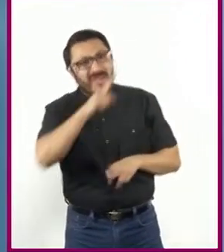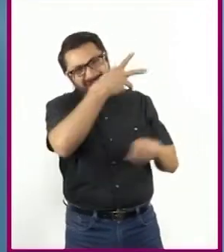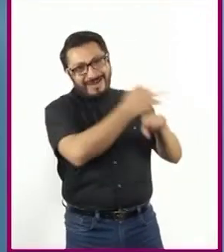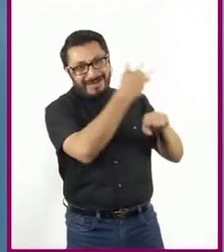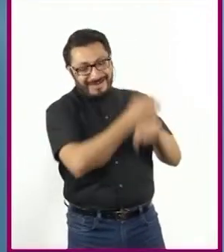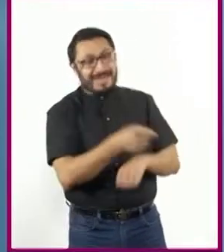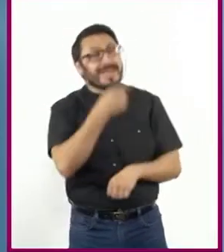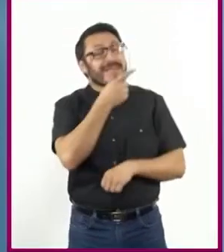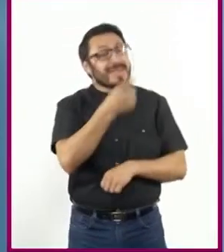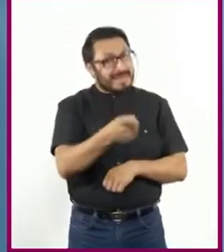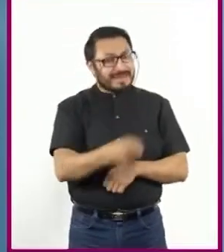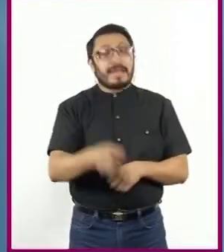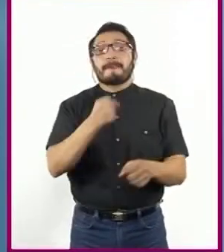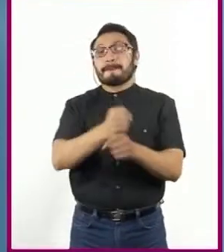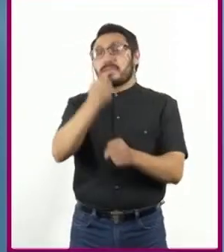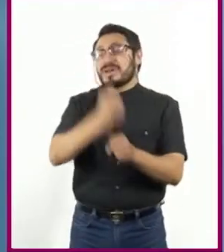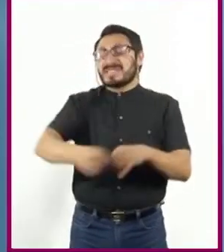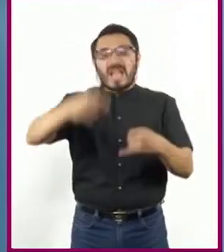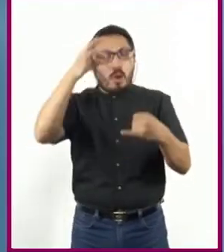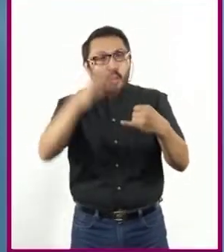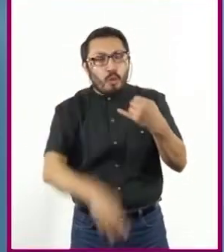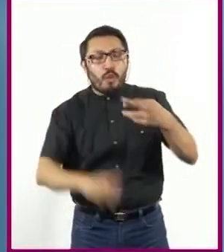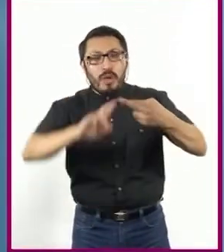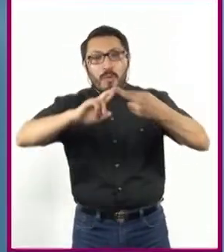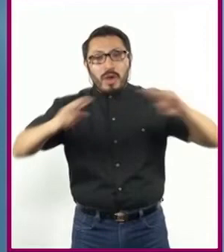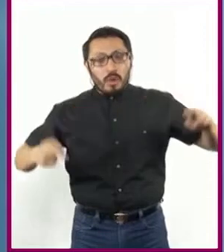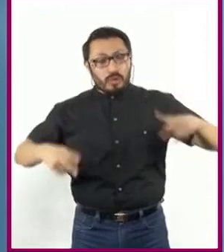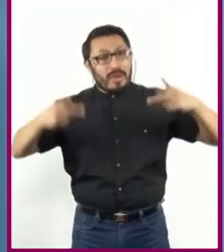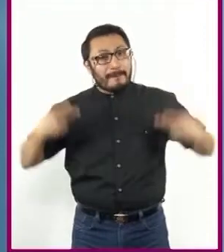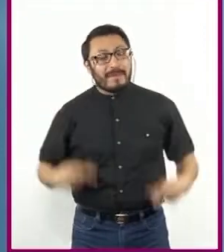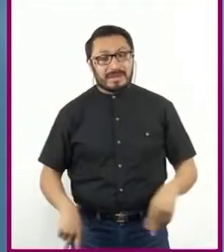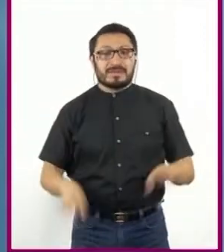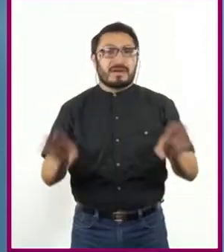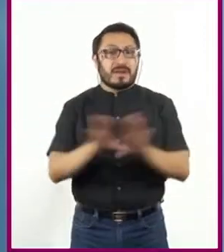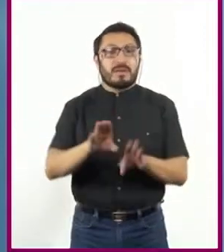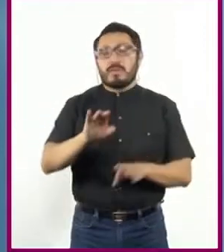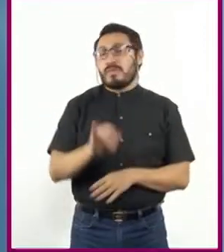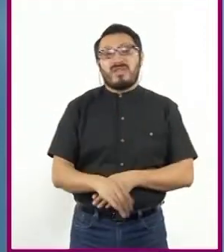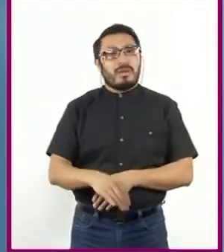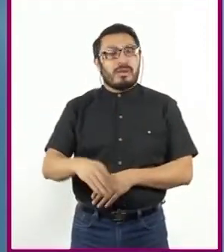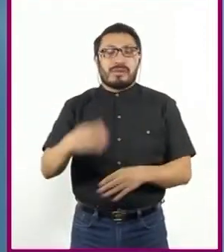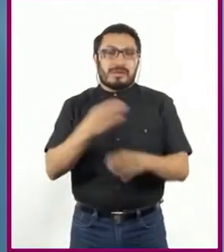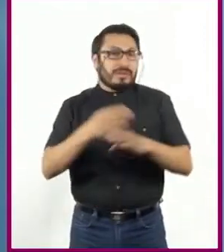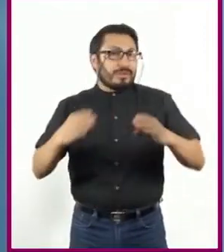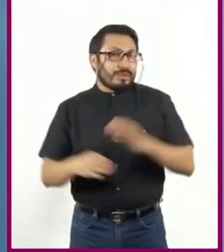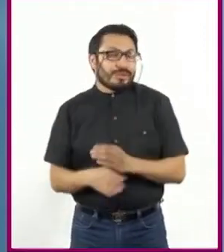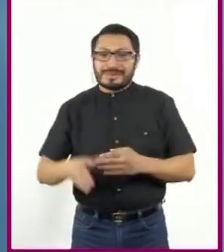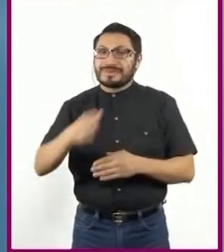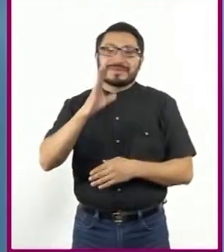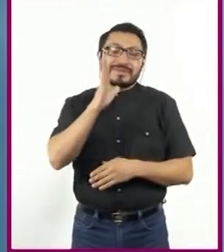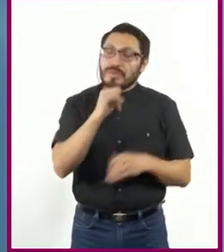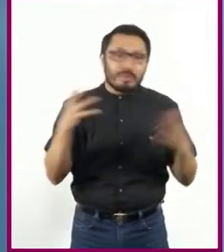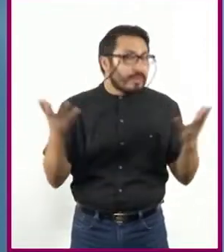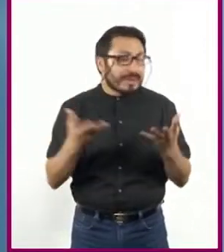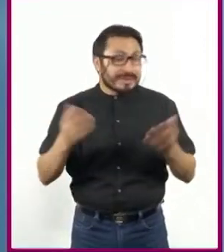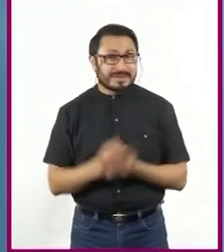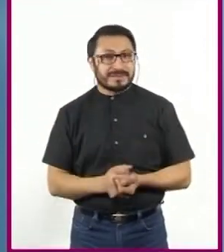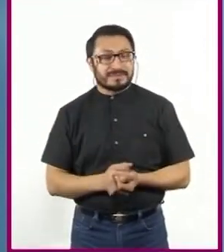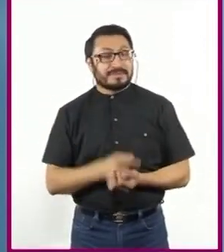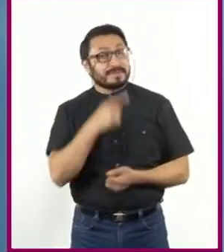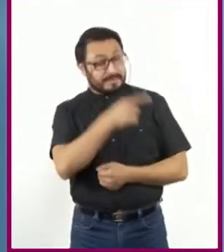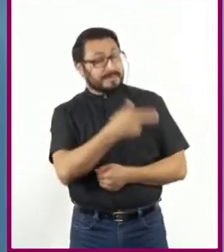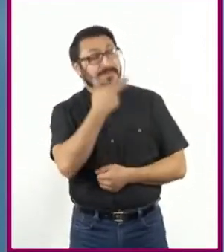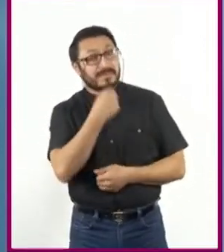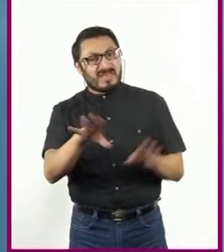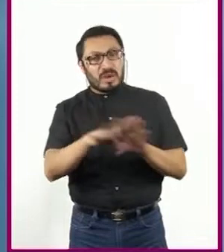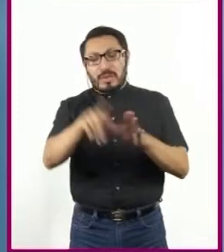la violencia es el último recurso del incompetente. Les comento que este personaje fue el